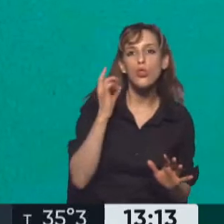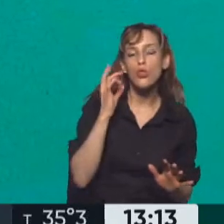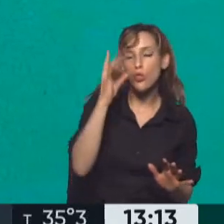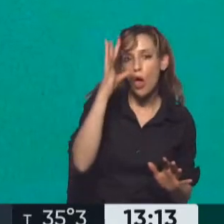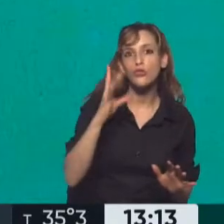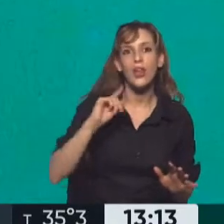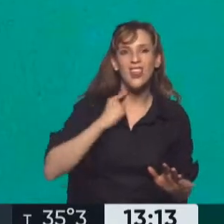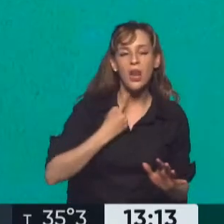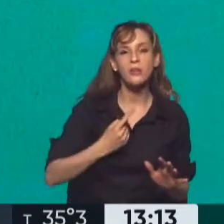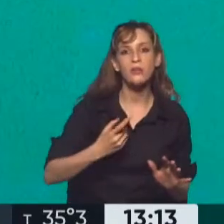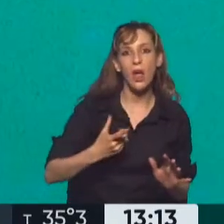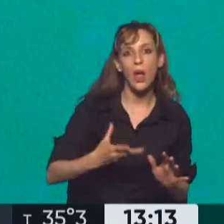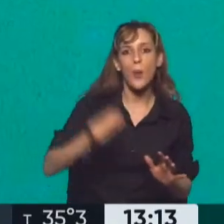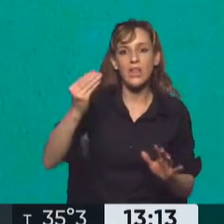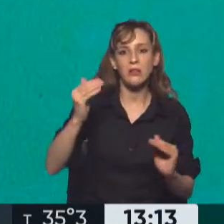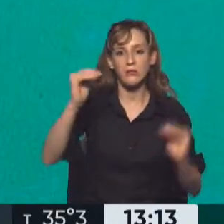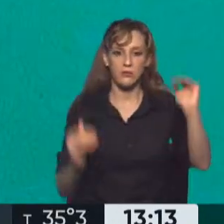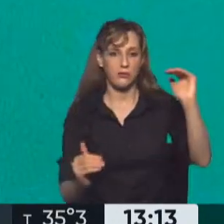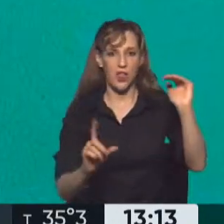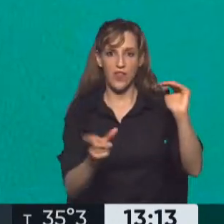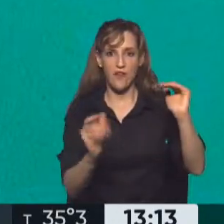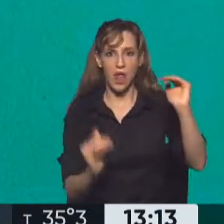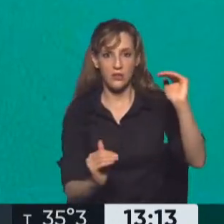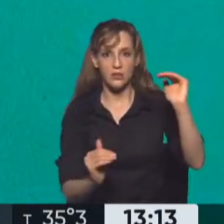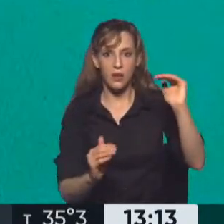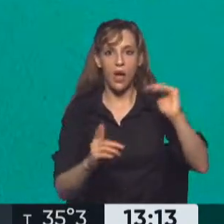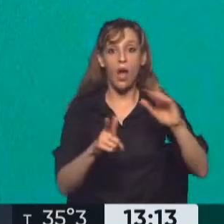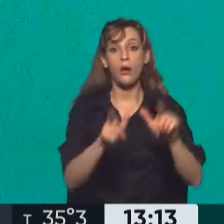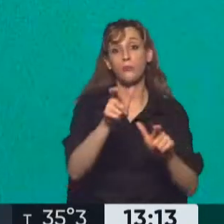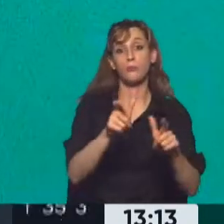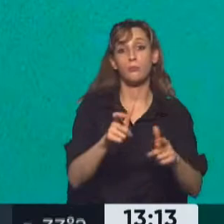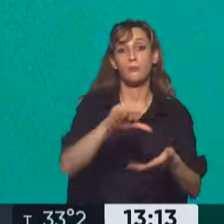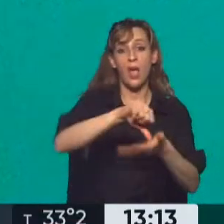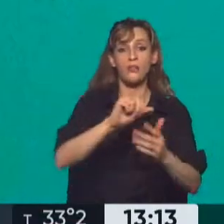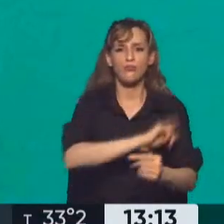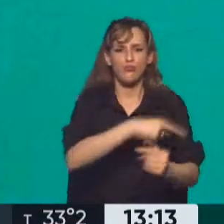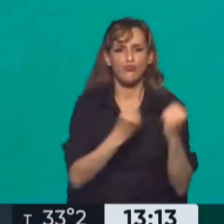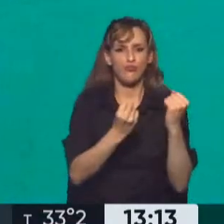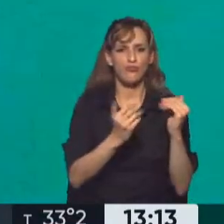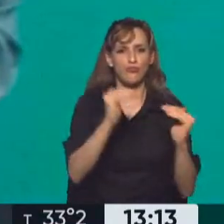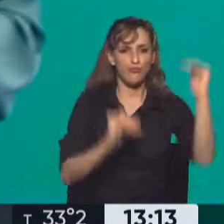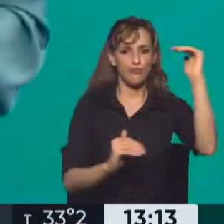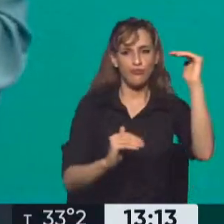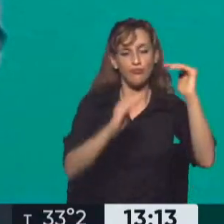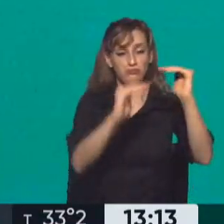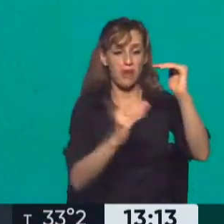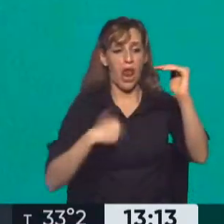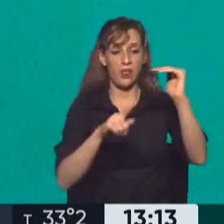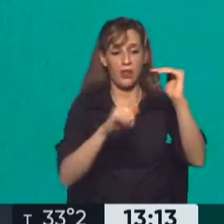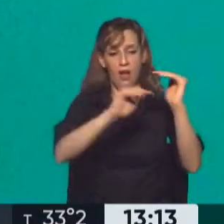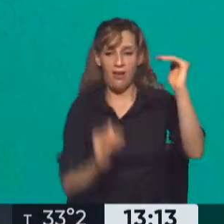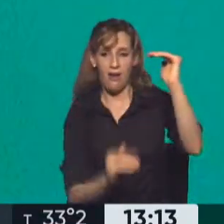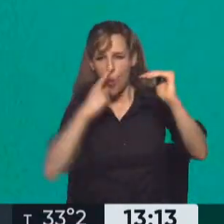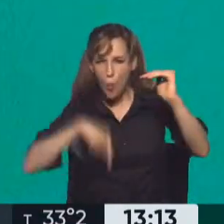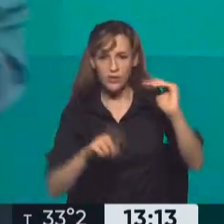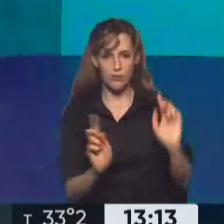de diferencia entre el 10% que más tiene y el 50% más pobre. Lo que está más en rojo, fíjense, gran